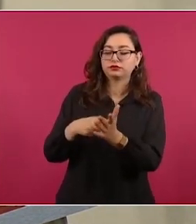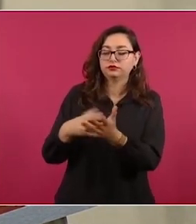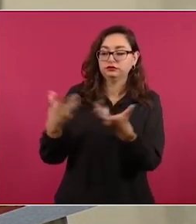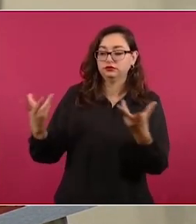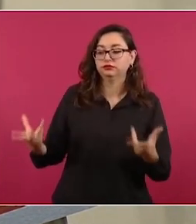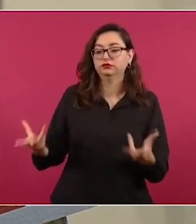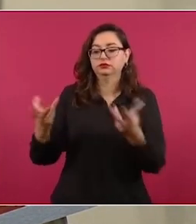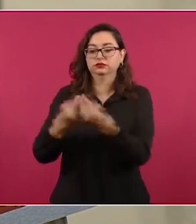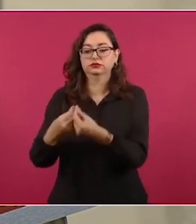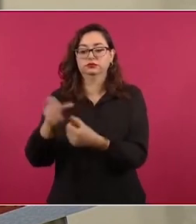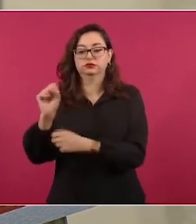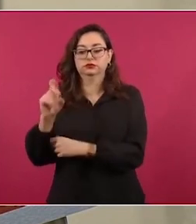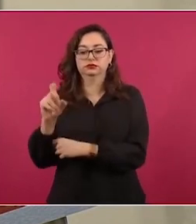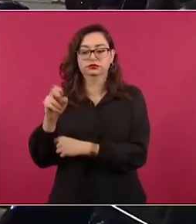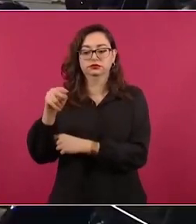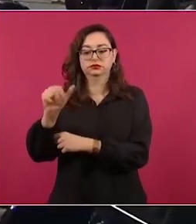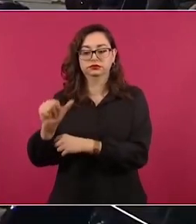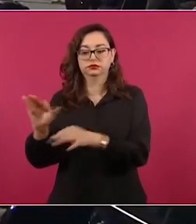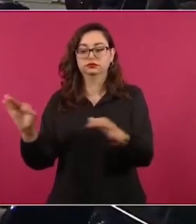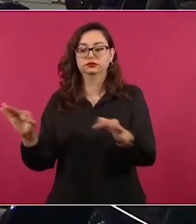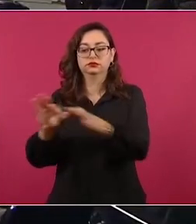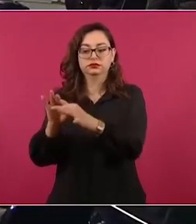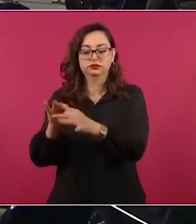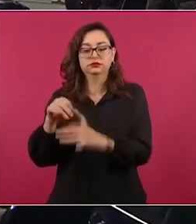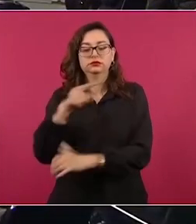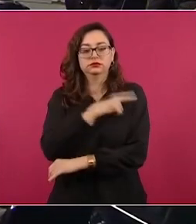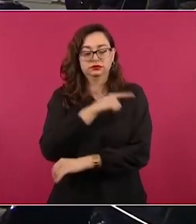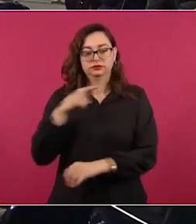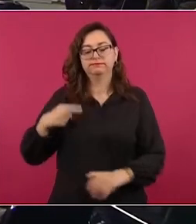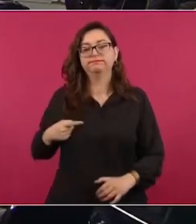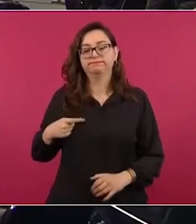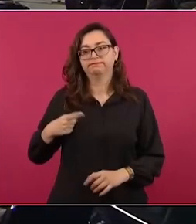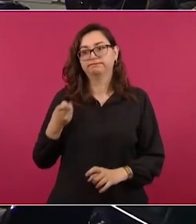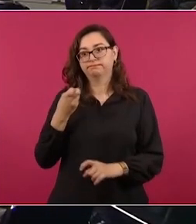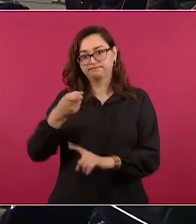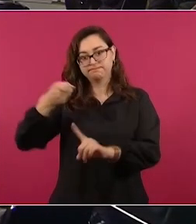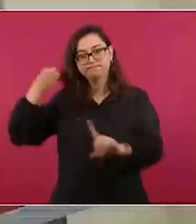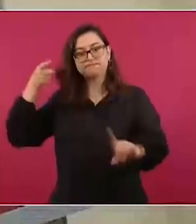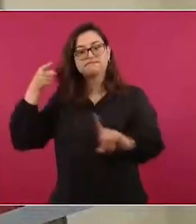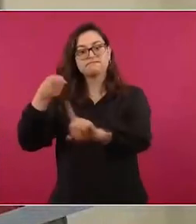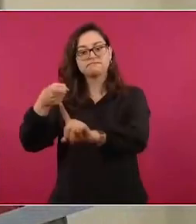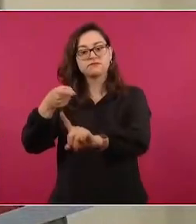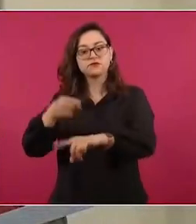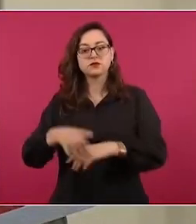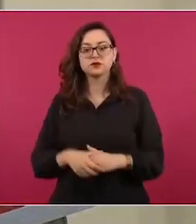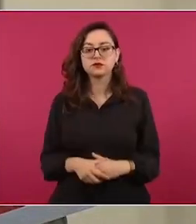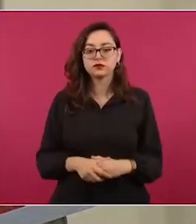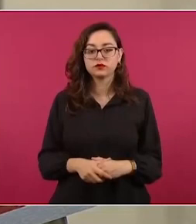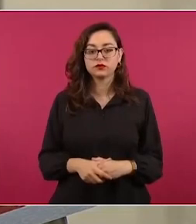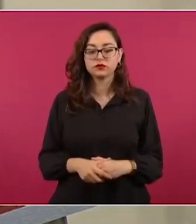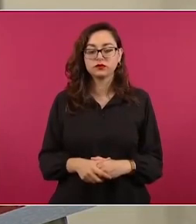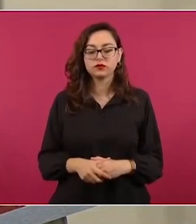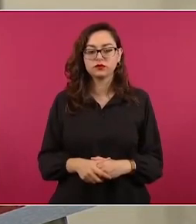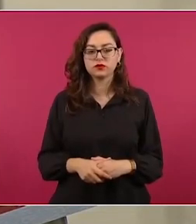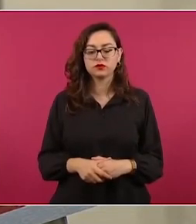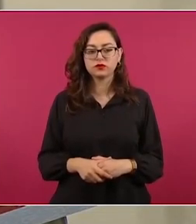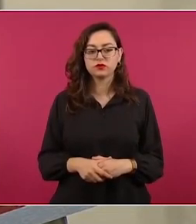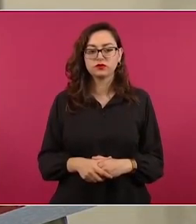de la Secretaría de la Defensa. con el único afán